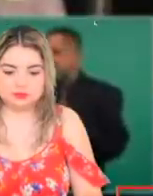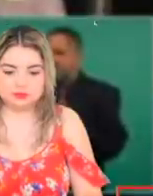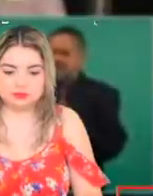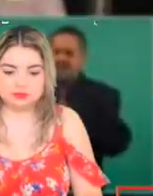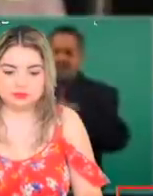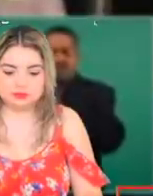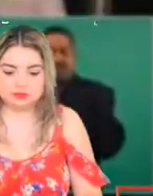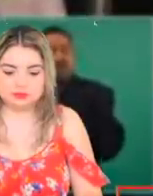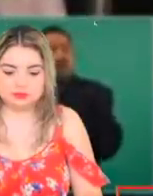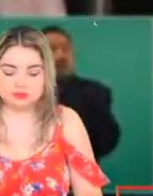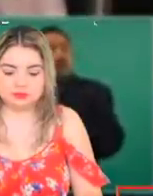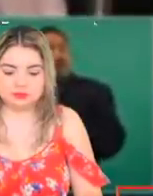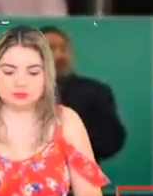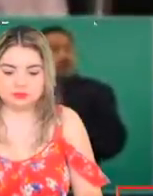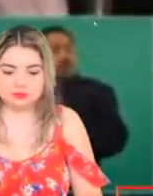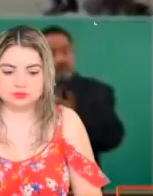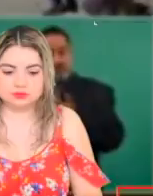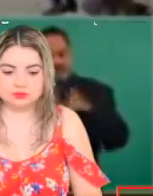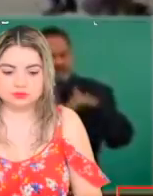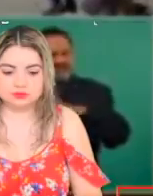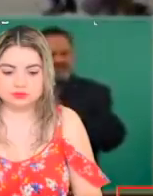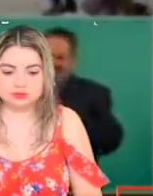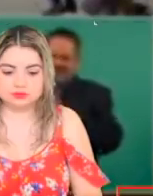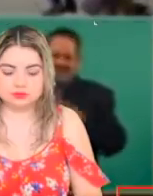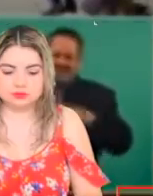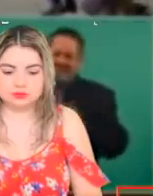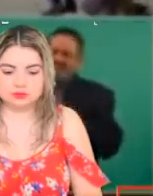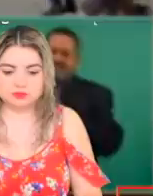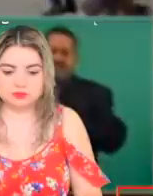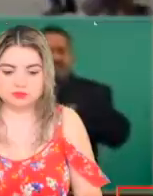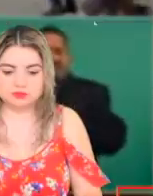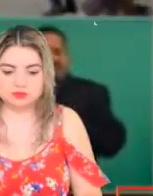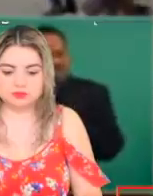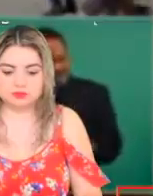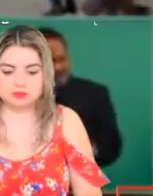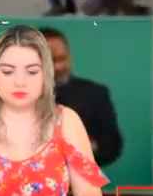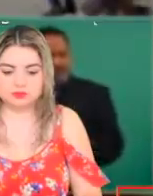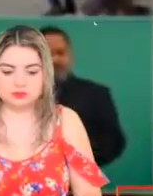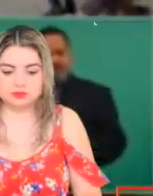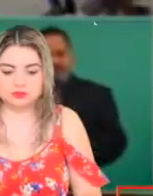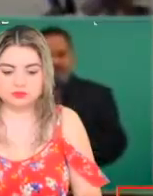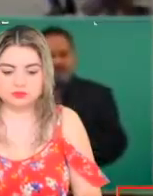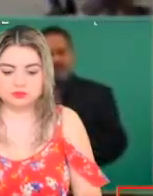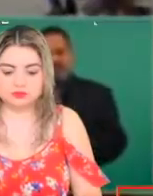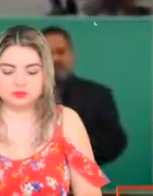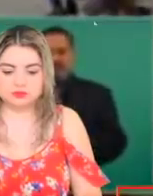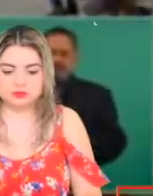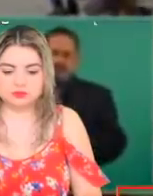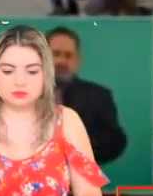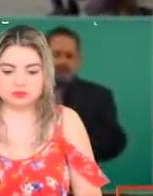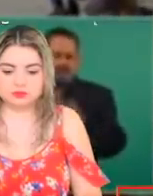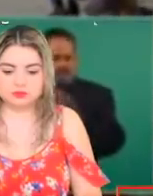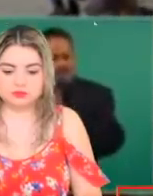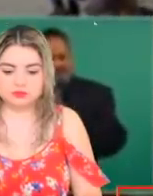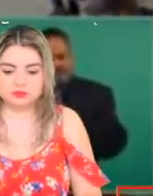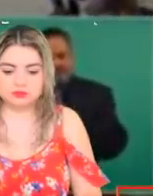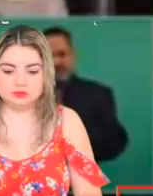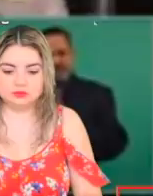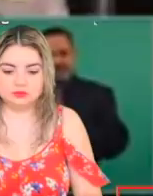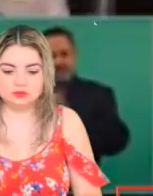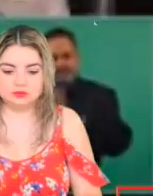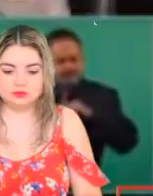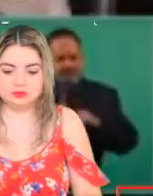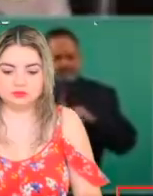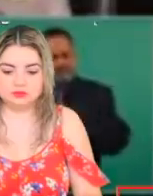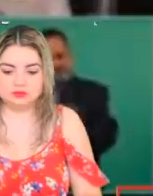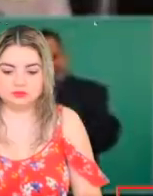la única presa que se tiene en Ensenada está invadida también, y algo muy importante que le quiero yo plantear y solicitarle que tome acciones